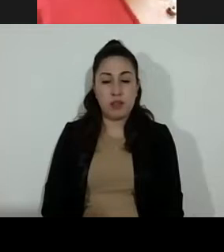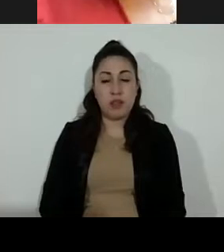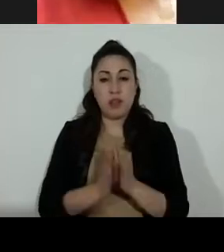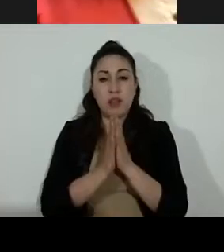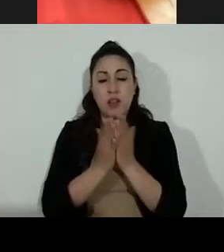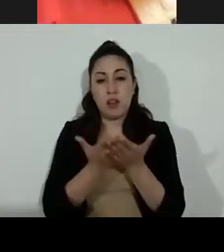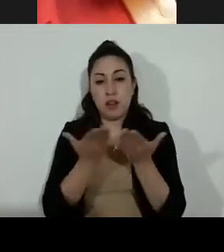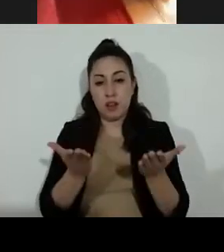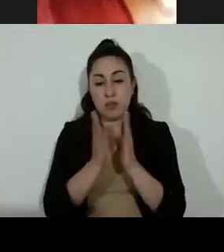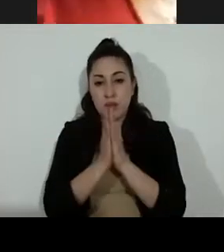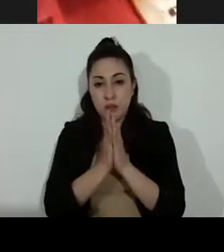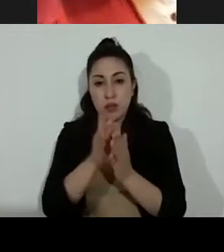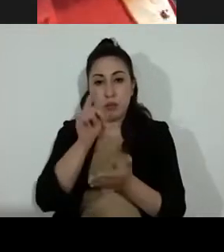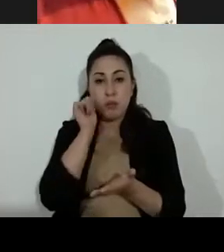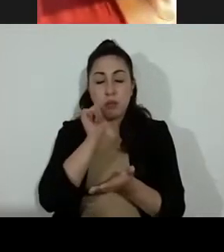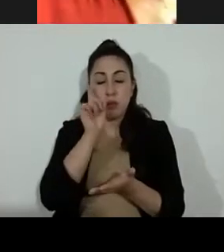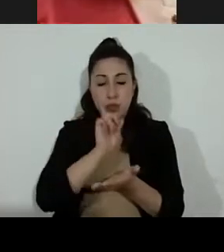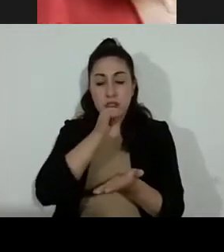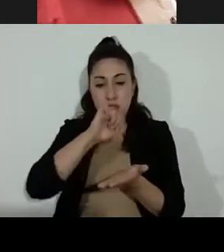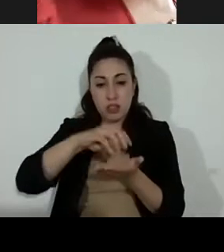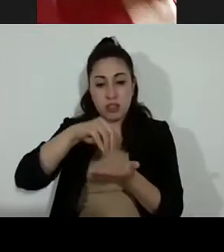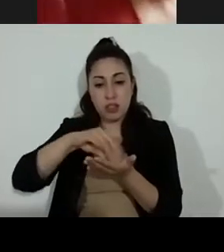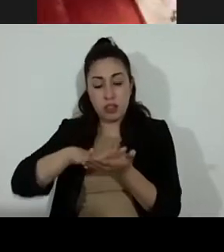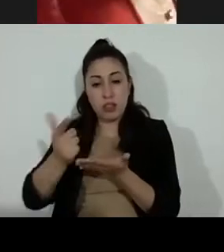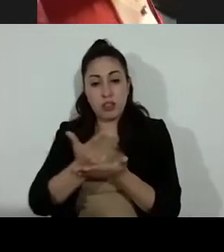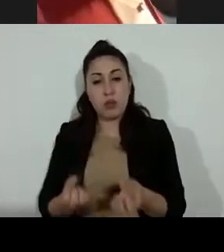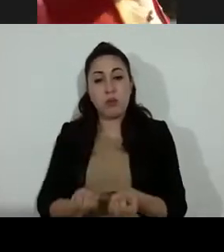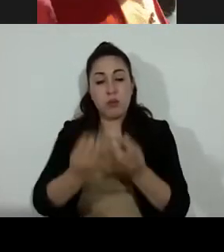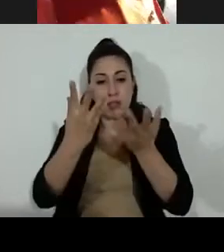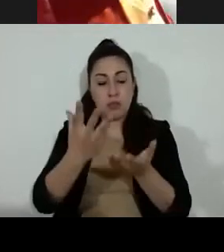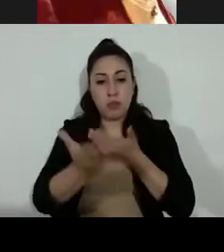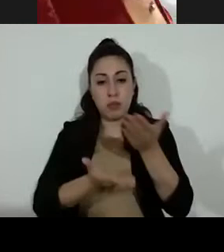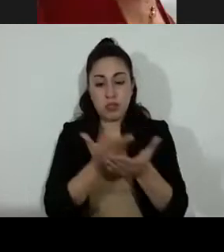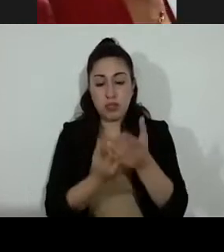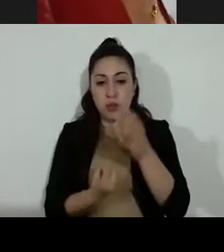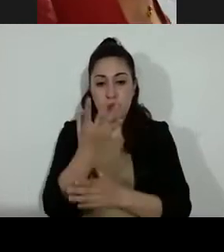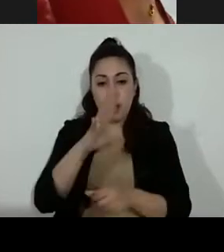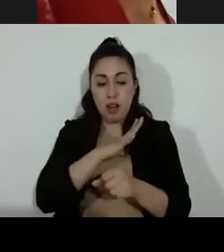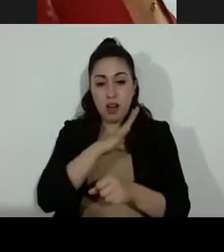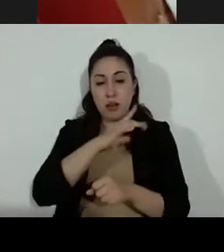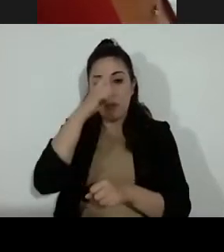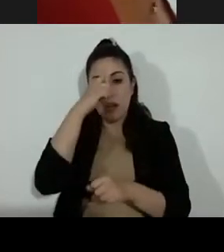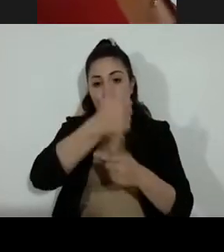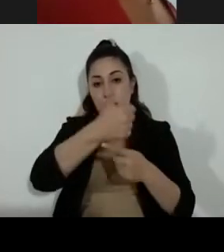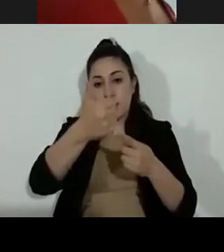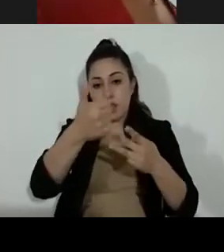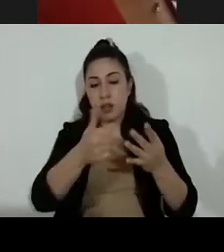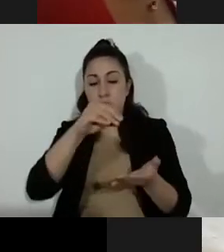que tenemos para poderlas tener en consideración y votarlas si ya no hay alguna discusión